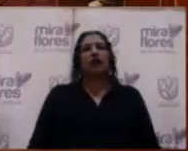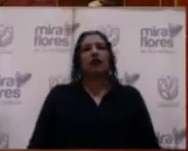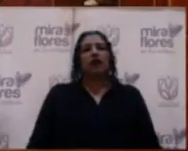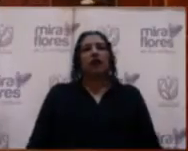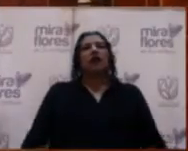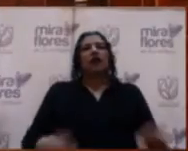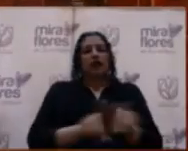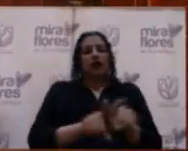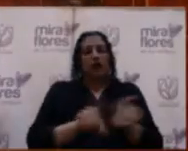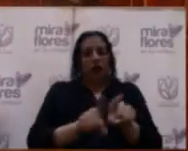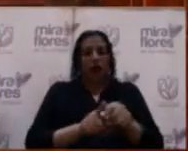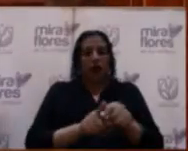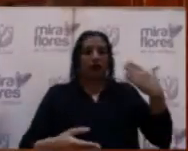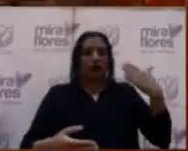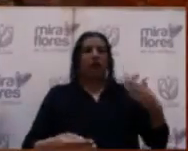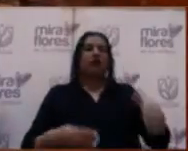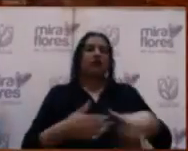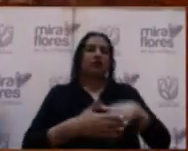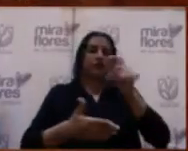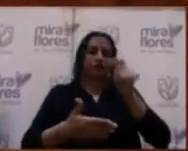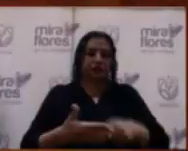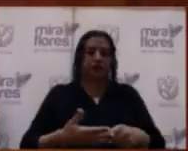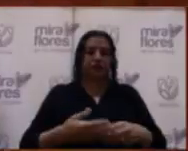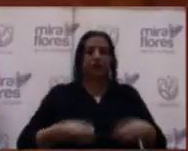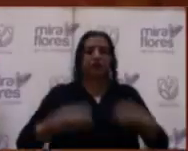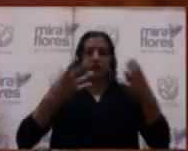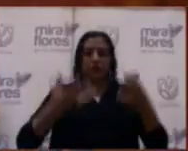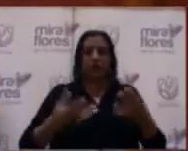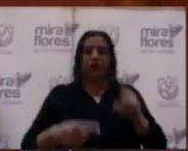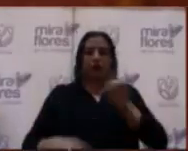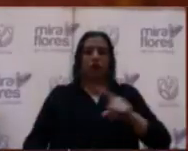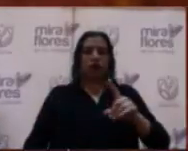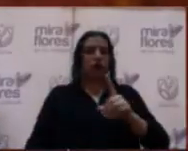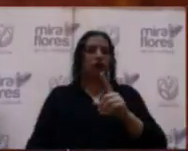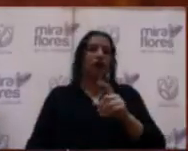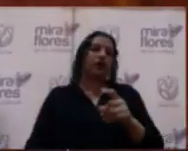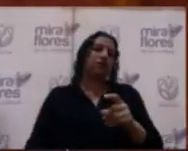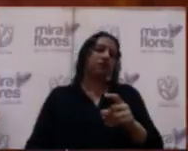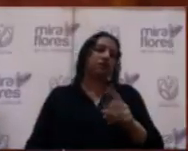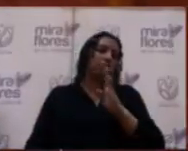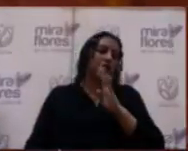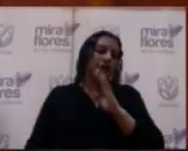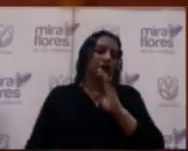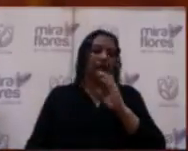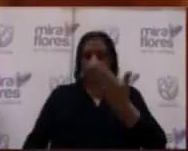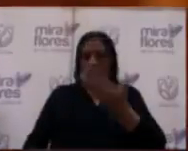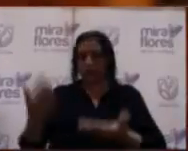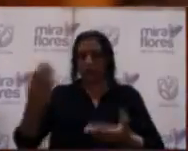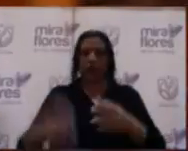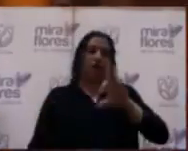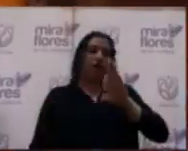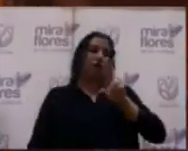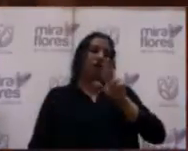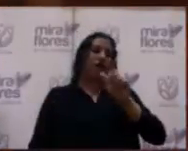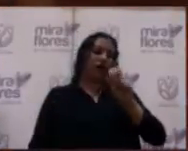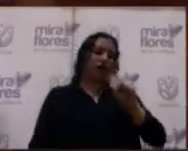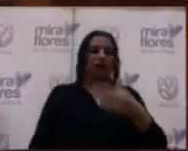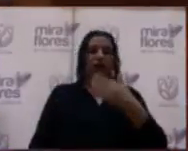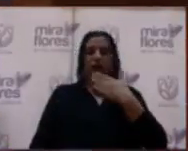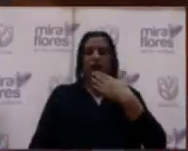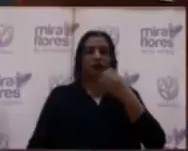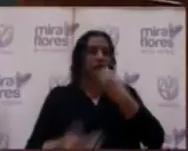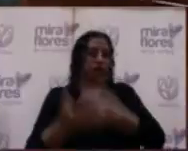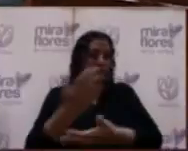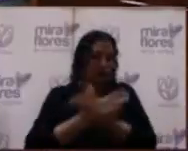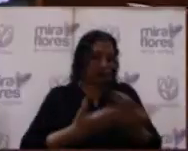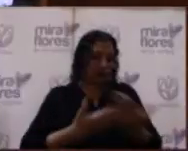De igual manera que en los anteriores casos se ofrece el uso de la palabra. Sí, regidora Franca Rey. Gracias, señor alcalde. Buenos